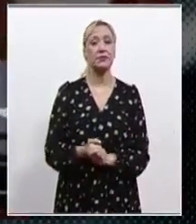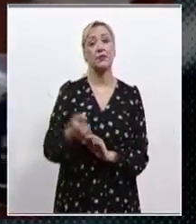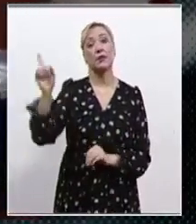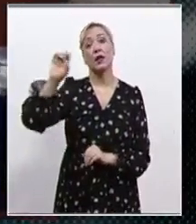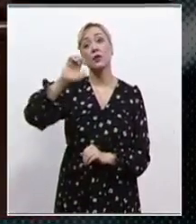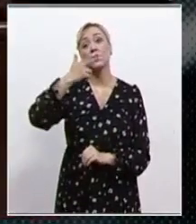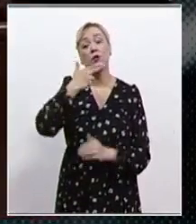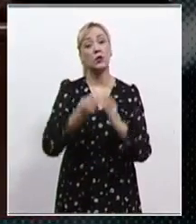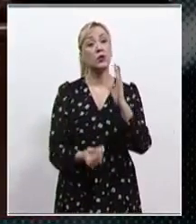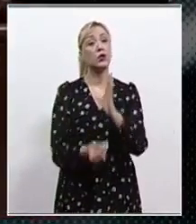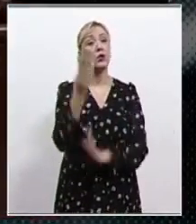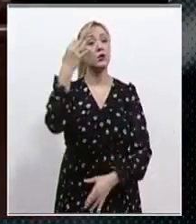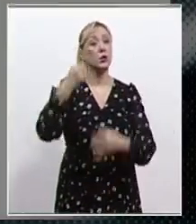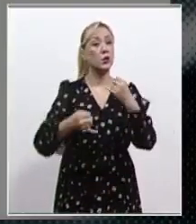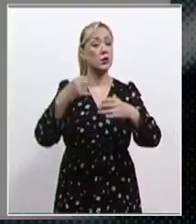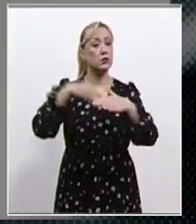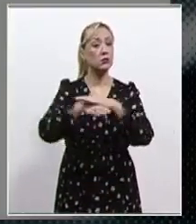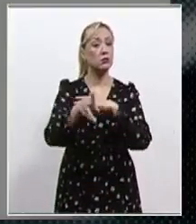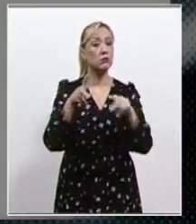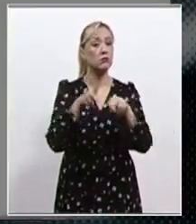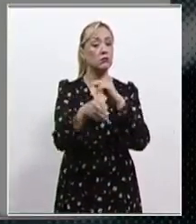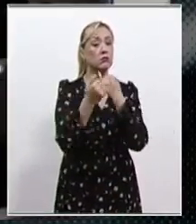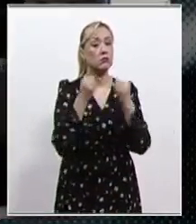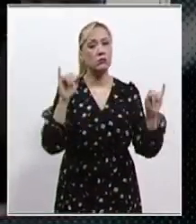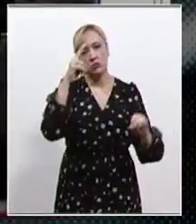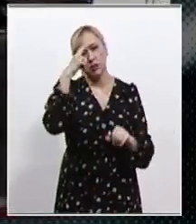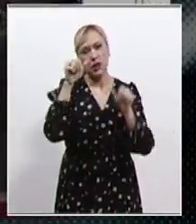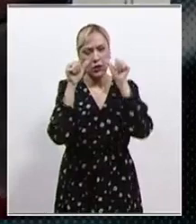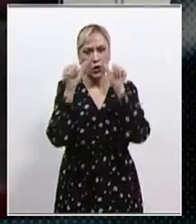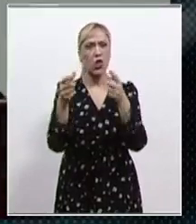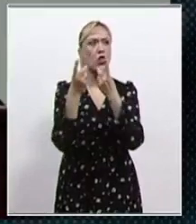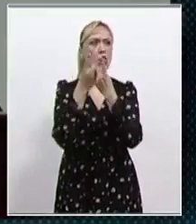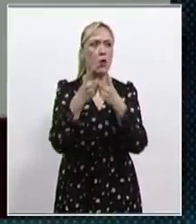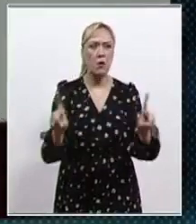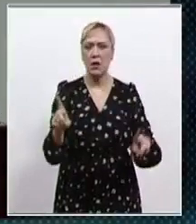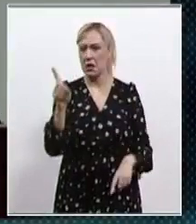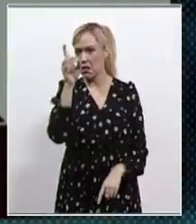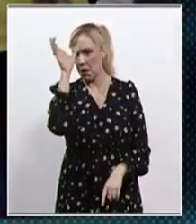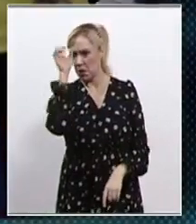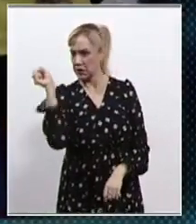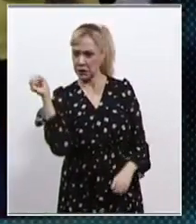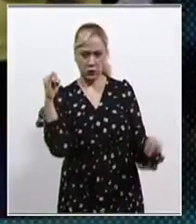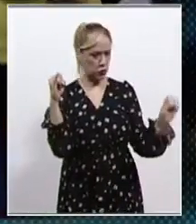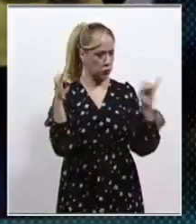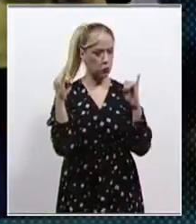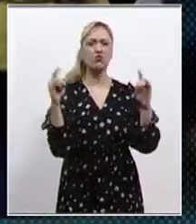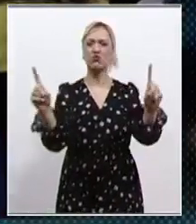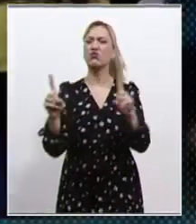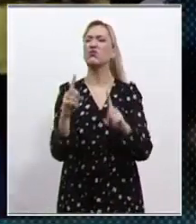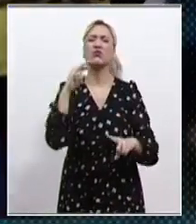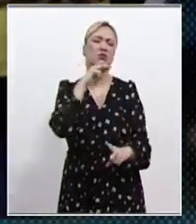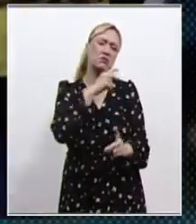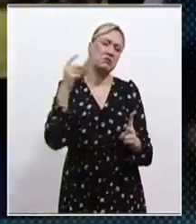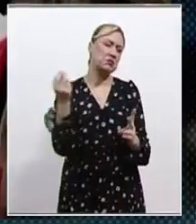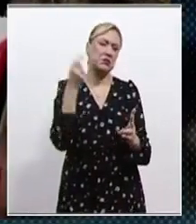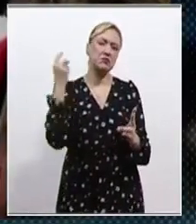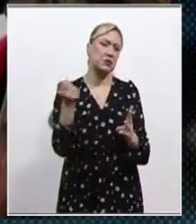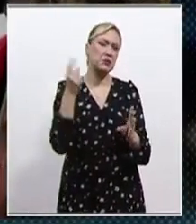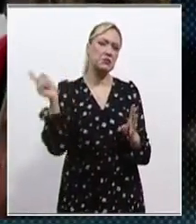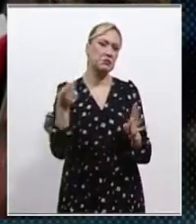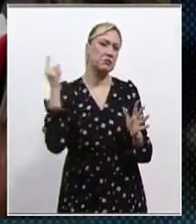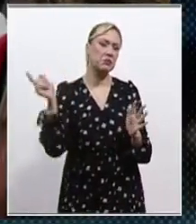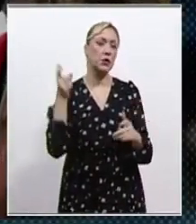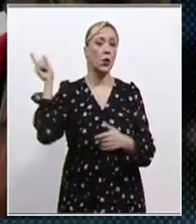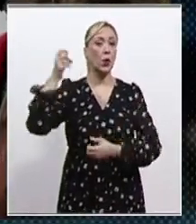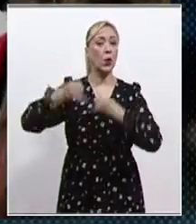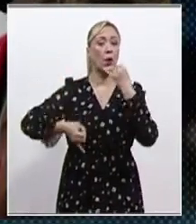juzgado coadyuvante para atender las demandas de divorcio por mutuo consentimiento. Será la jueza o juez de primera instancia en